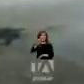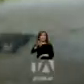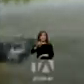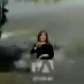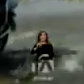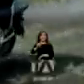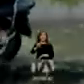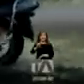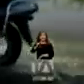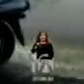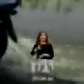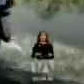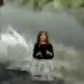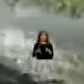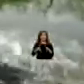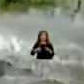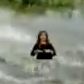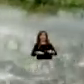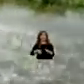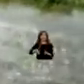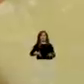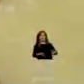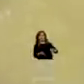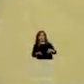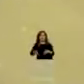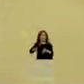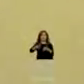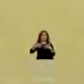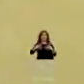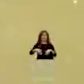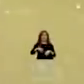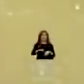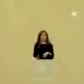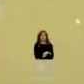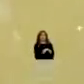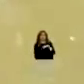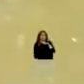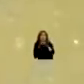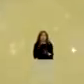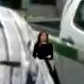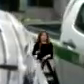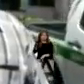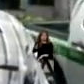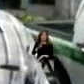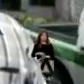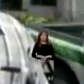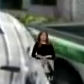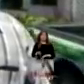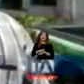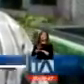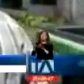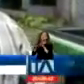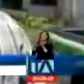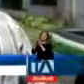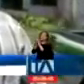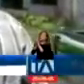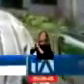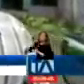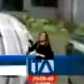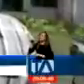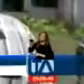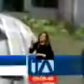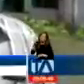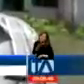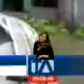tramos la única vía de acceso, amenazando con dejarla incomunicada. Siempre hemos pedido a través de la prefectura de que se le